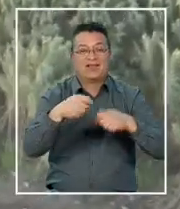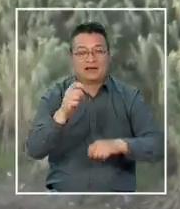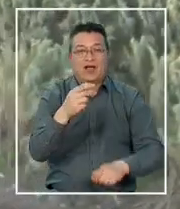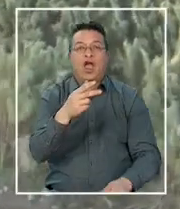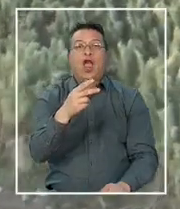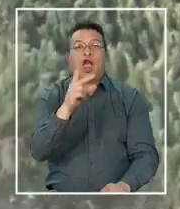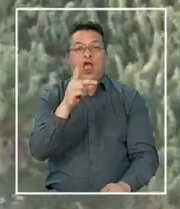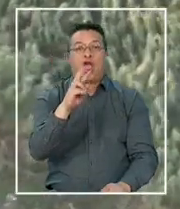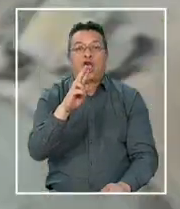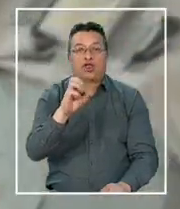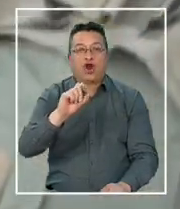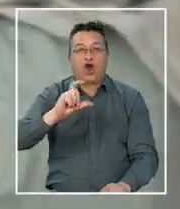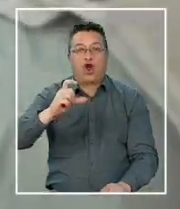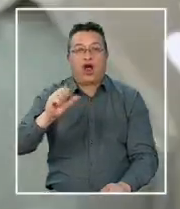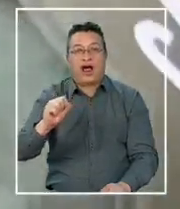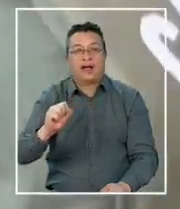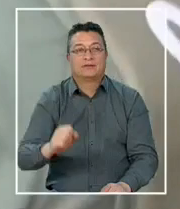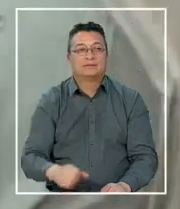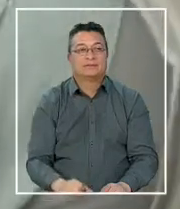drogas